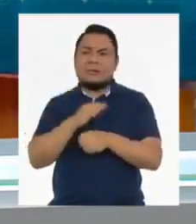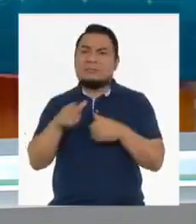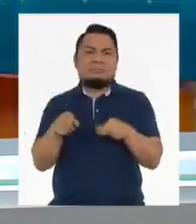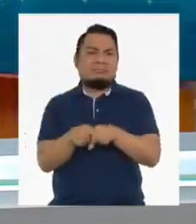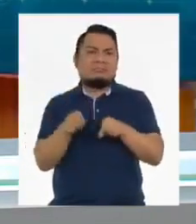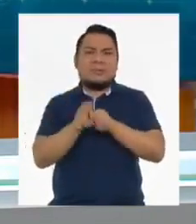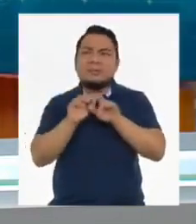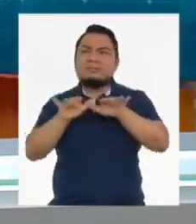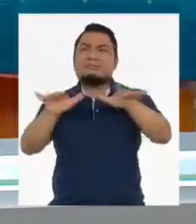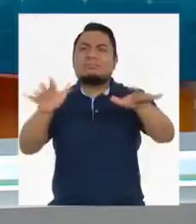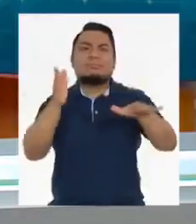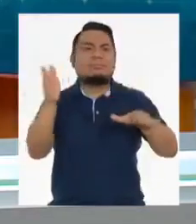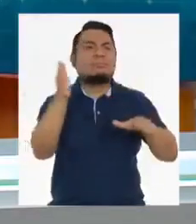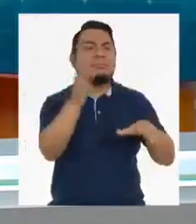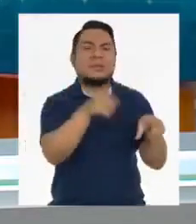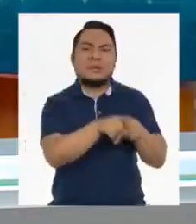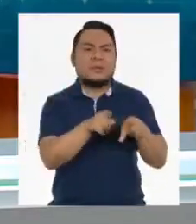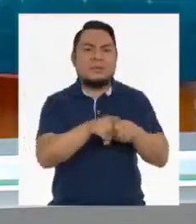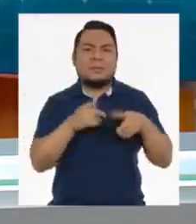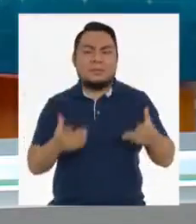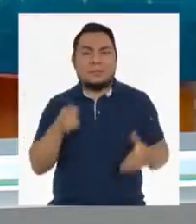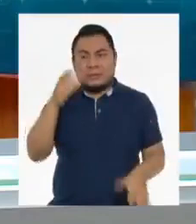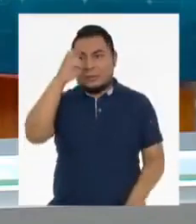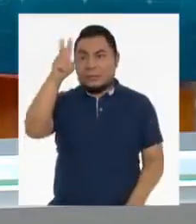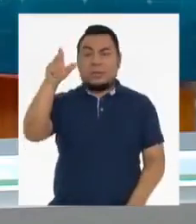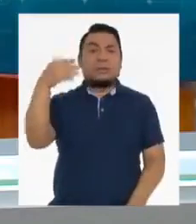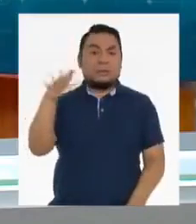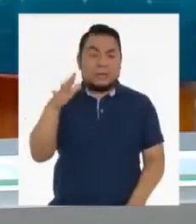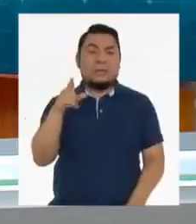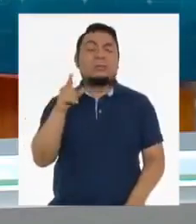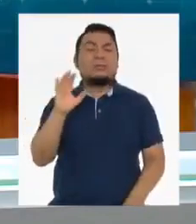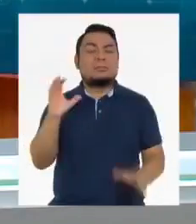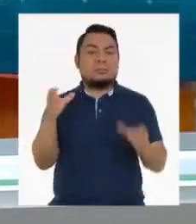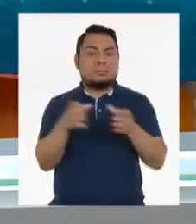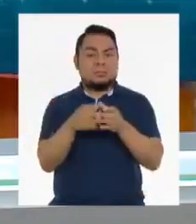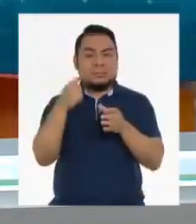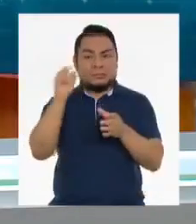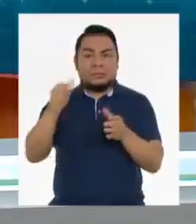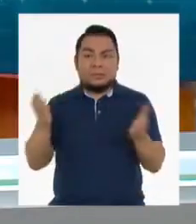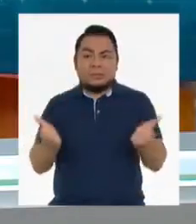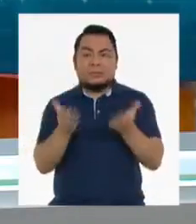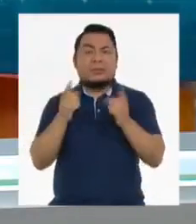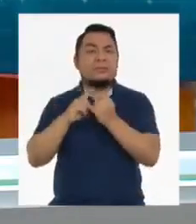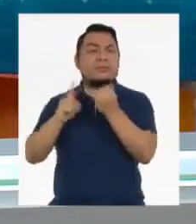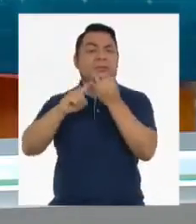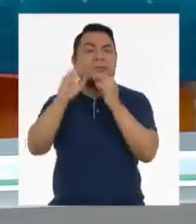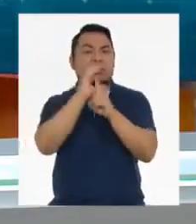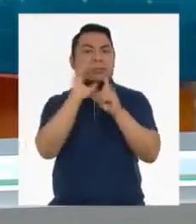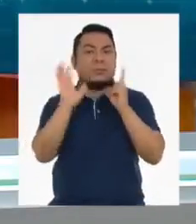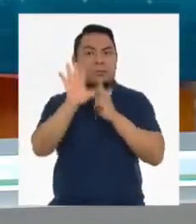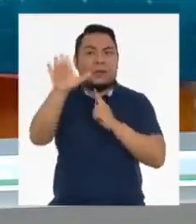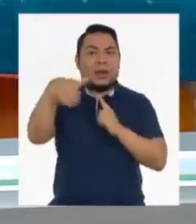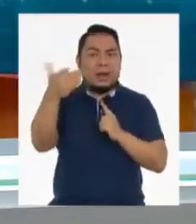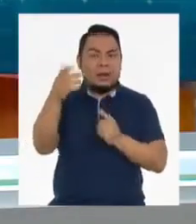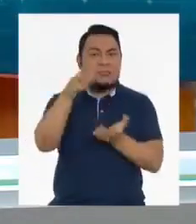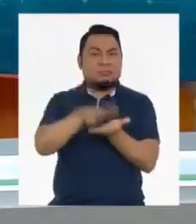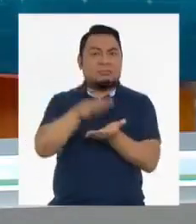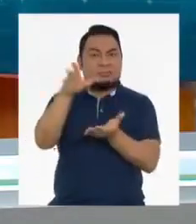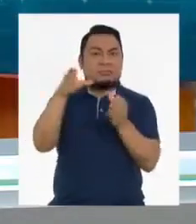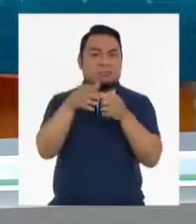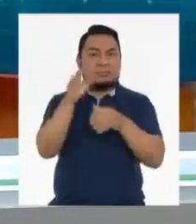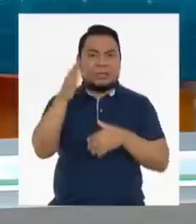descentralizada constantemente. Recordó que en Cusco ya existe una dirección desconcentrada que promueve la diversidad y la cultura en el país.